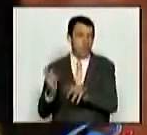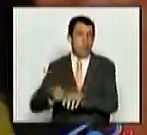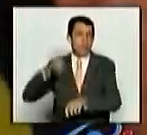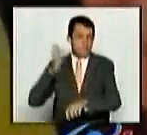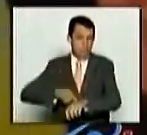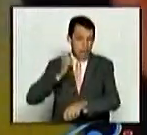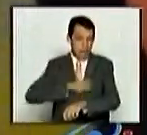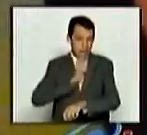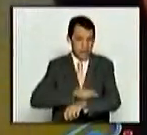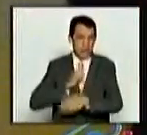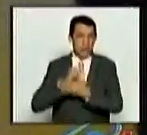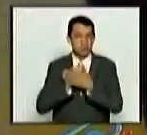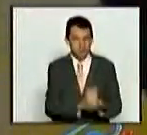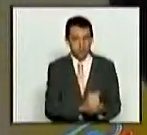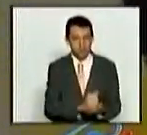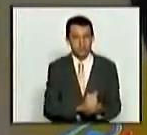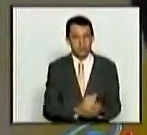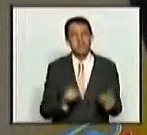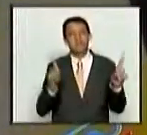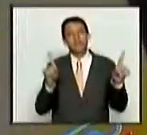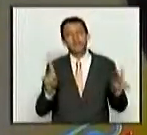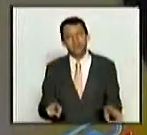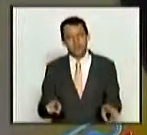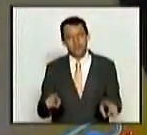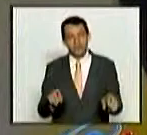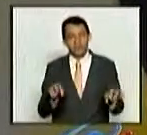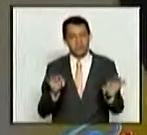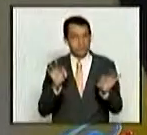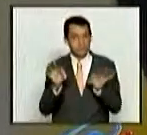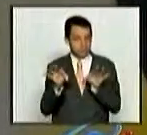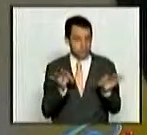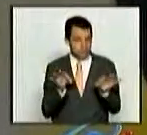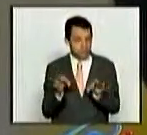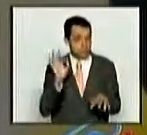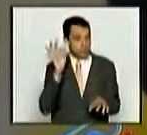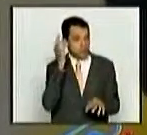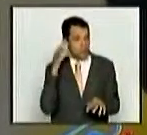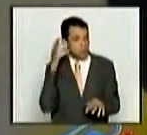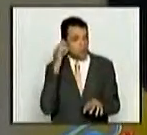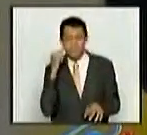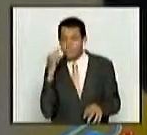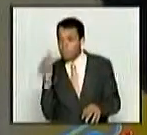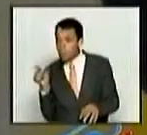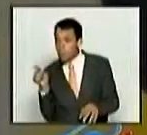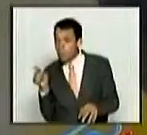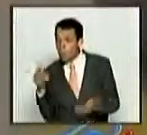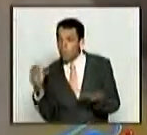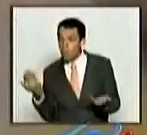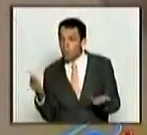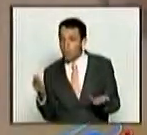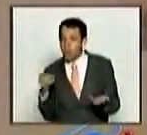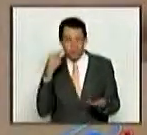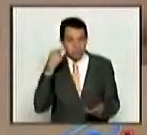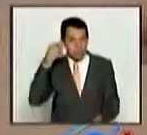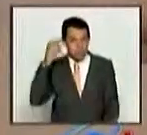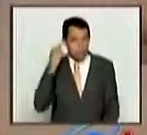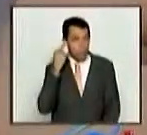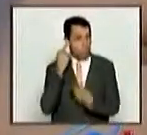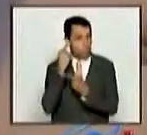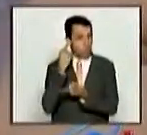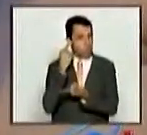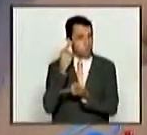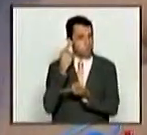Raúl Andrés están realizando una terapia. Bueno, vamos a observar entonces ahora acá la oreja de José, ya vamos